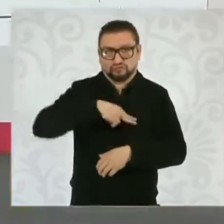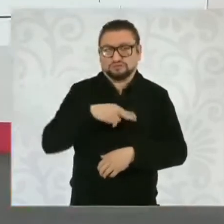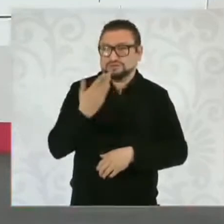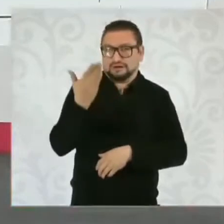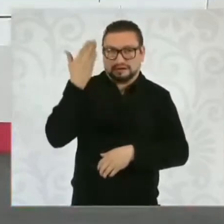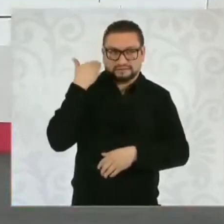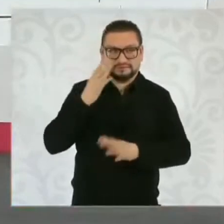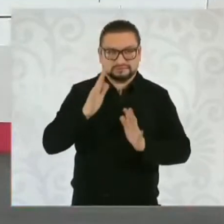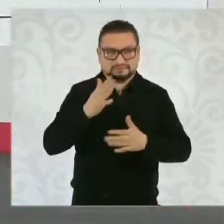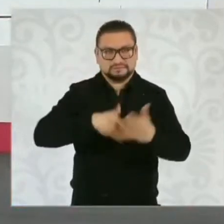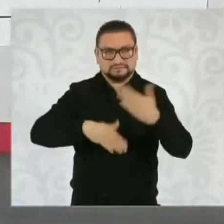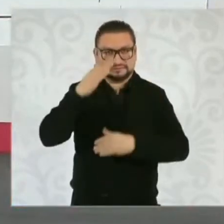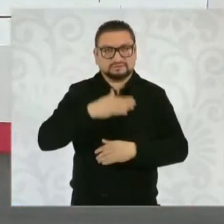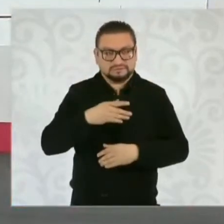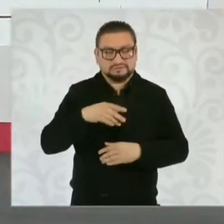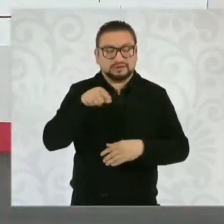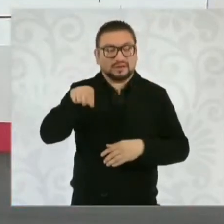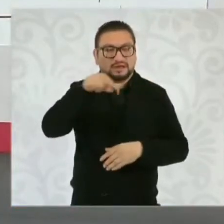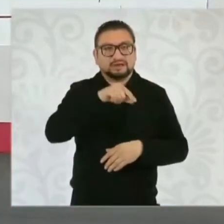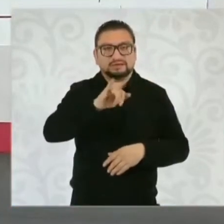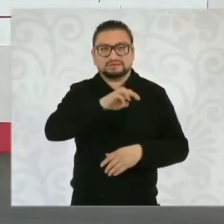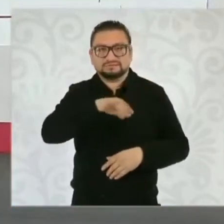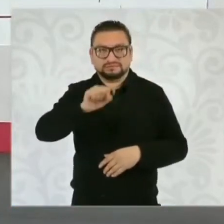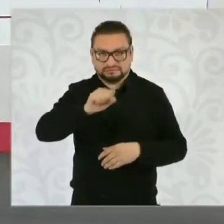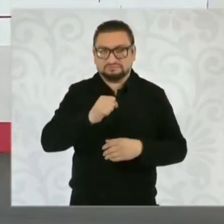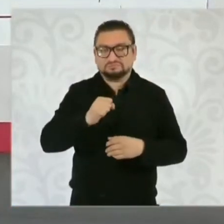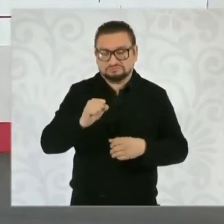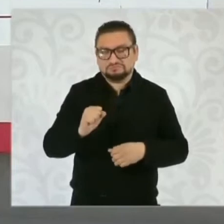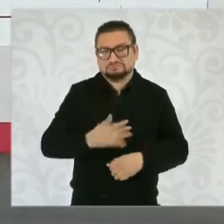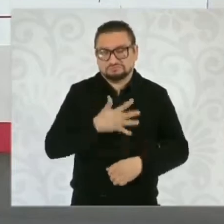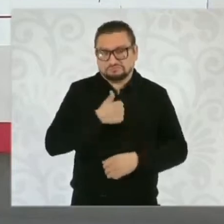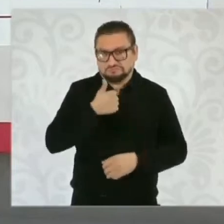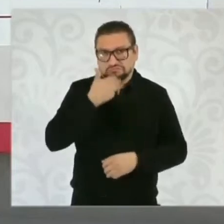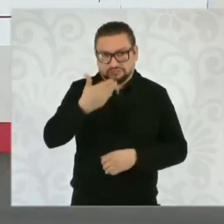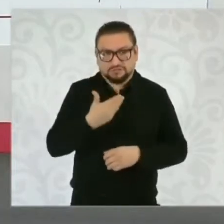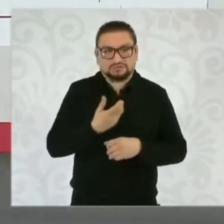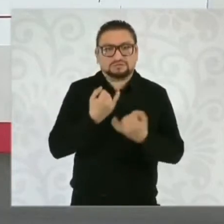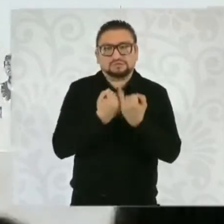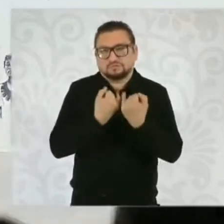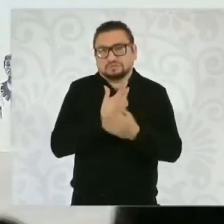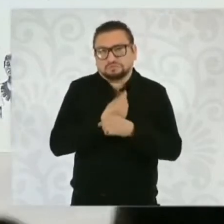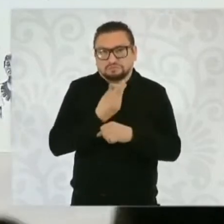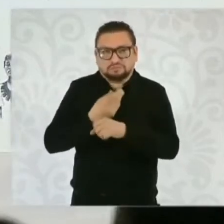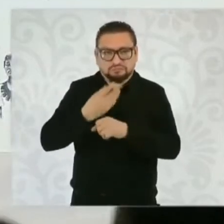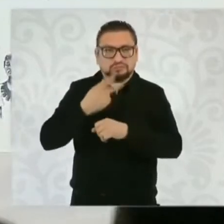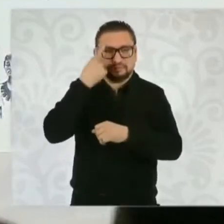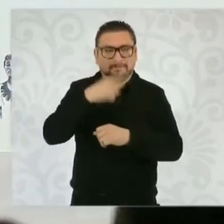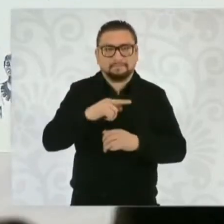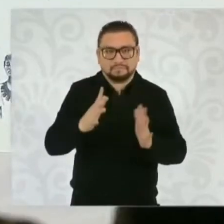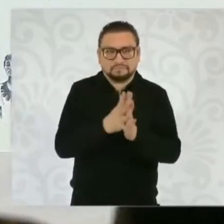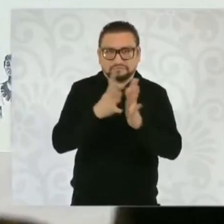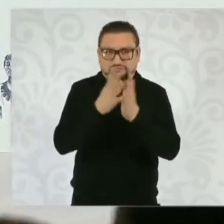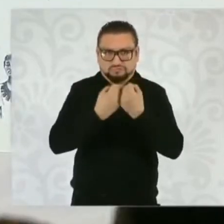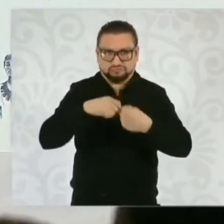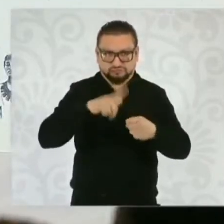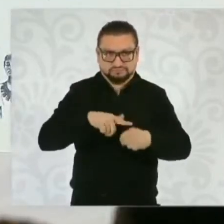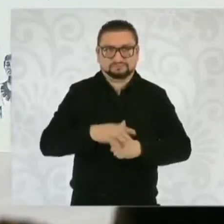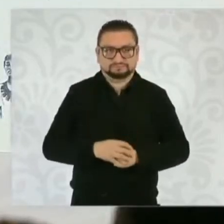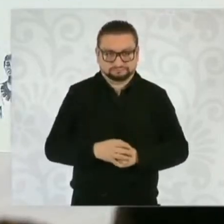mucho éxito en las clínicas del IMSS Bienestar, para dar mantenimiento y equipamiento con participación